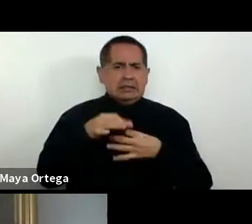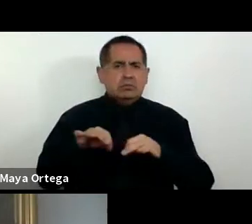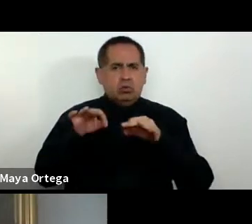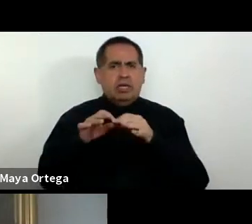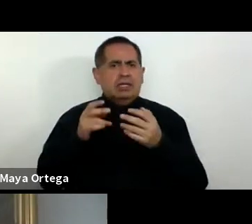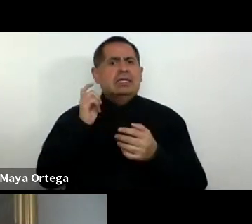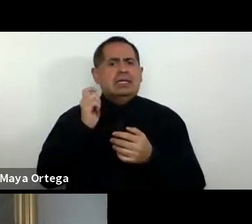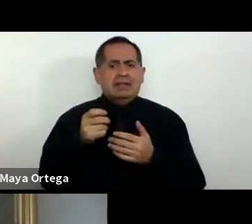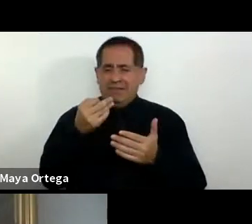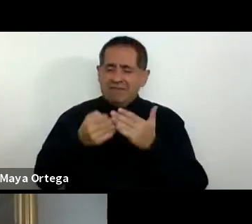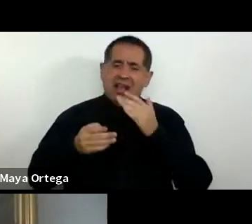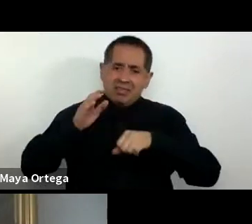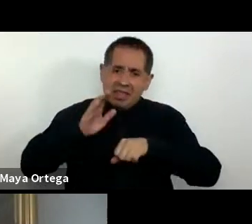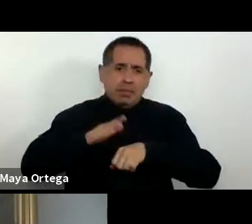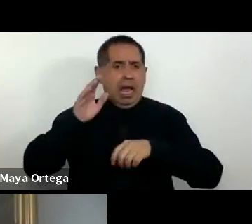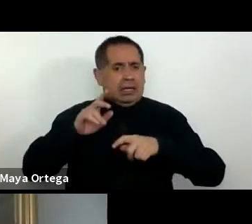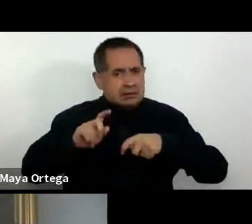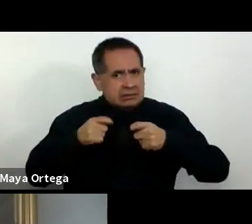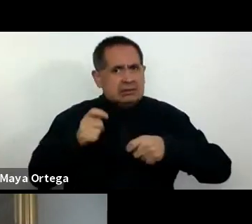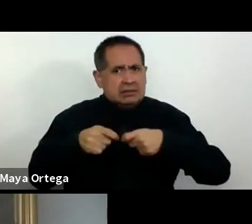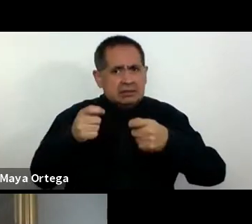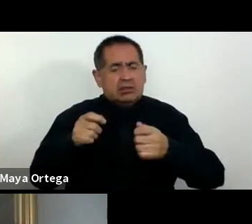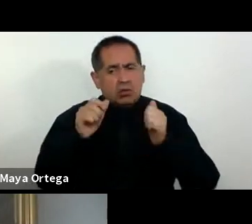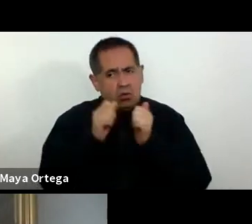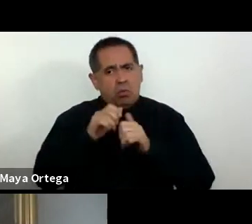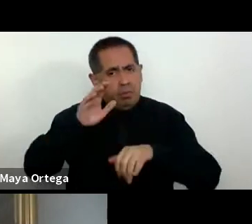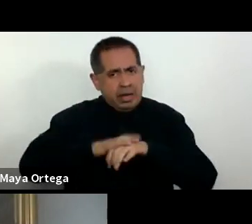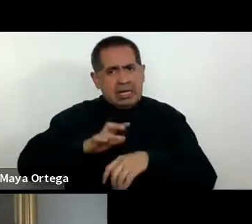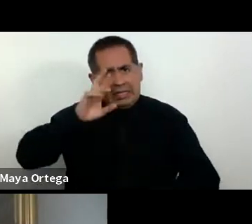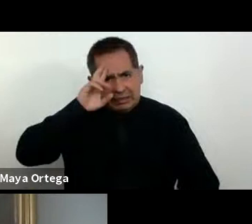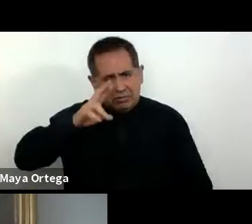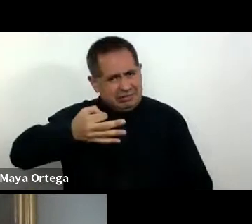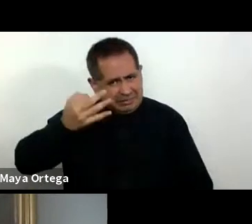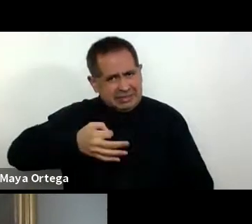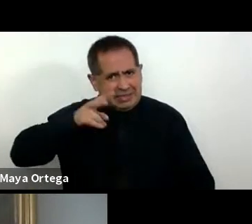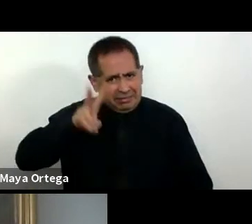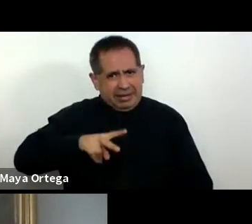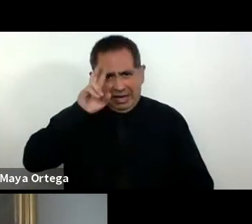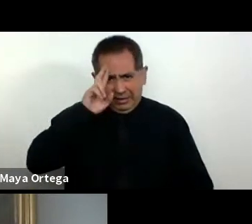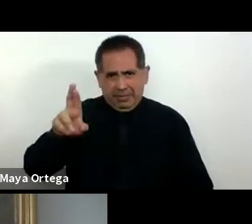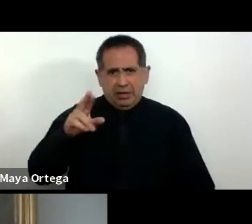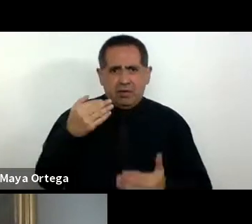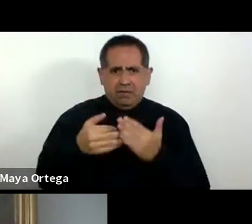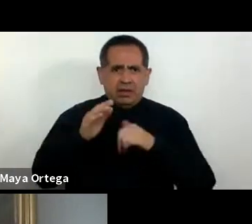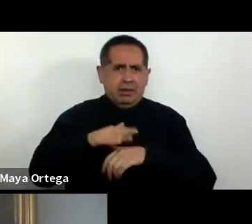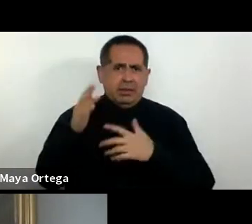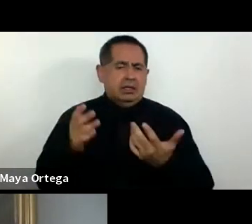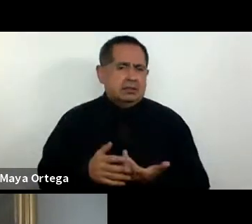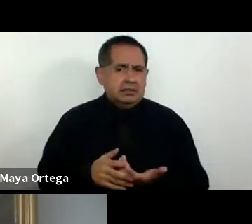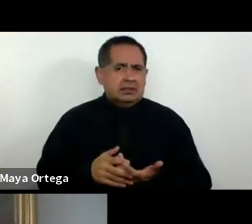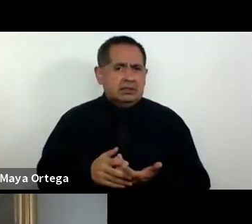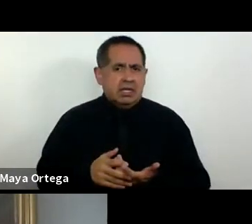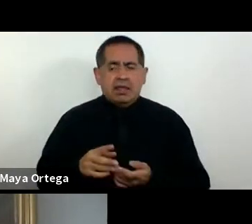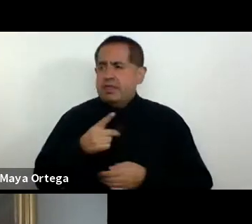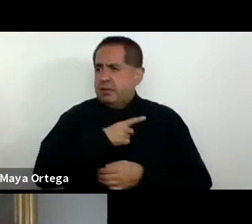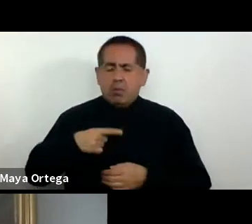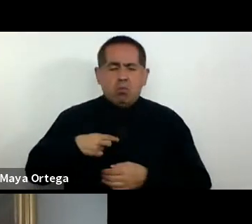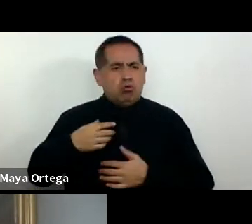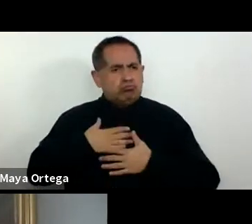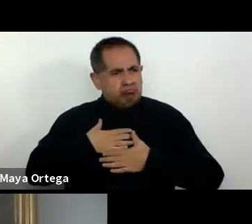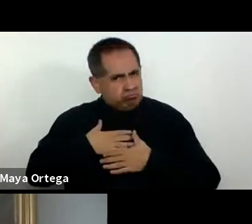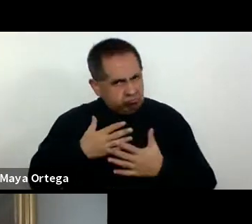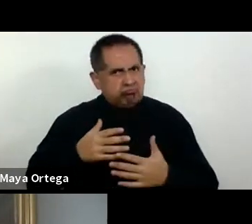insuficiente para garantizar el respeto efectivo de los mismos, si no estamos dispuestos